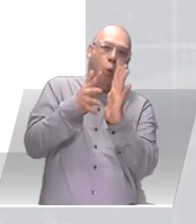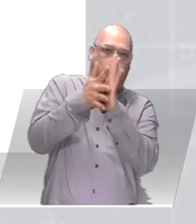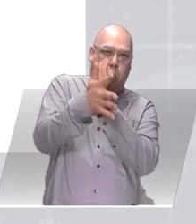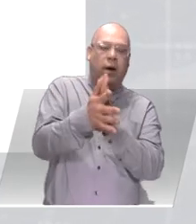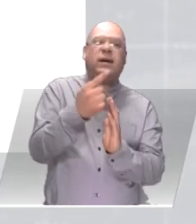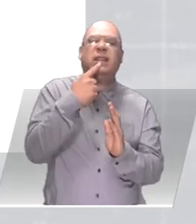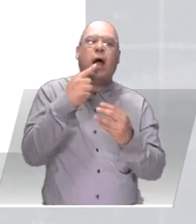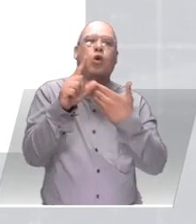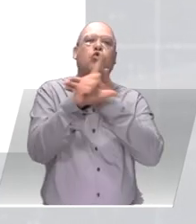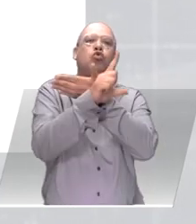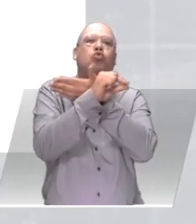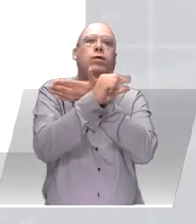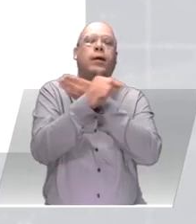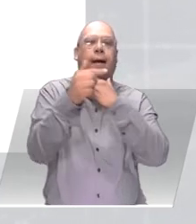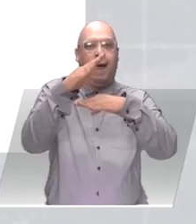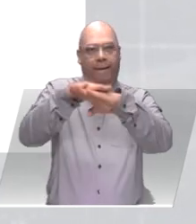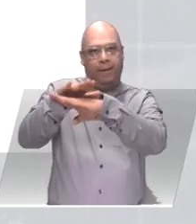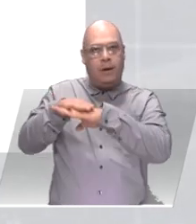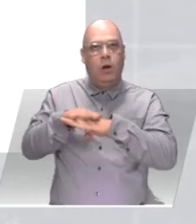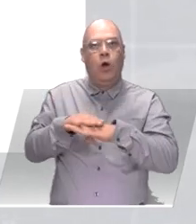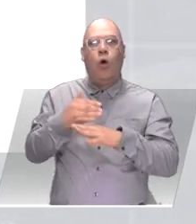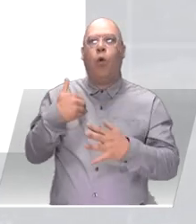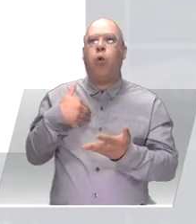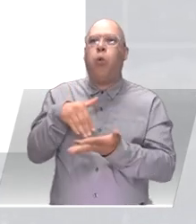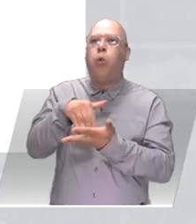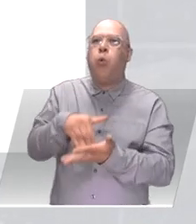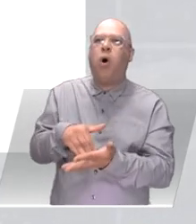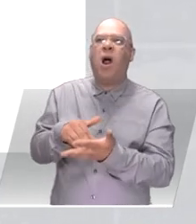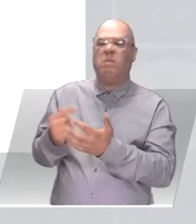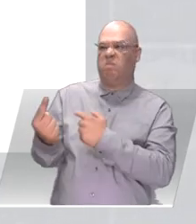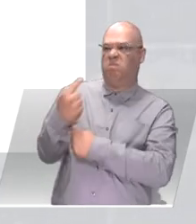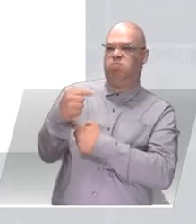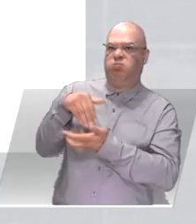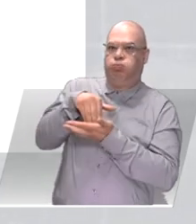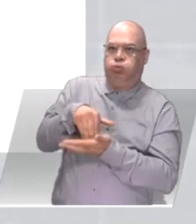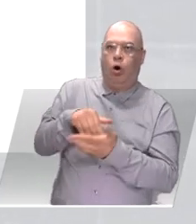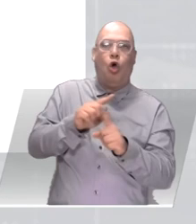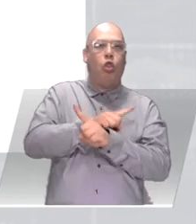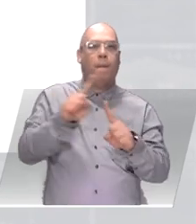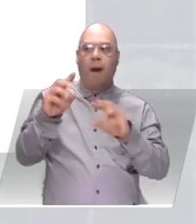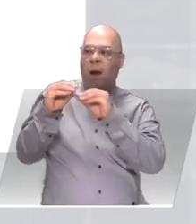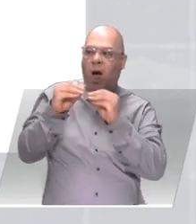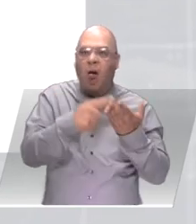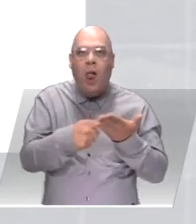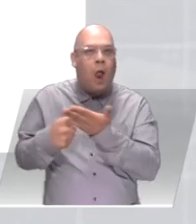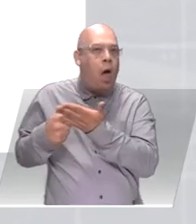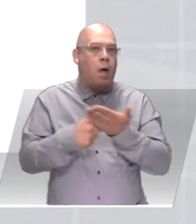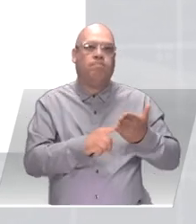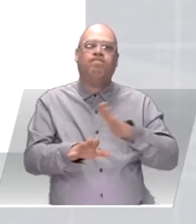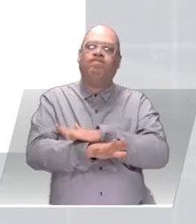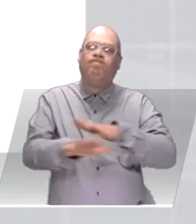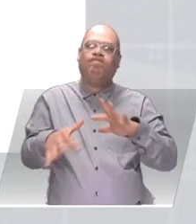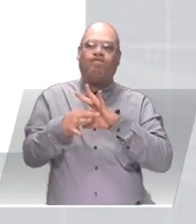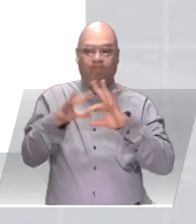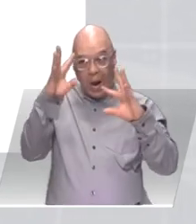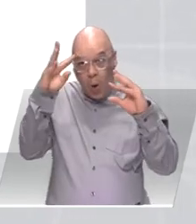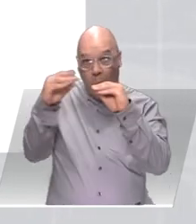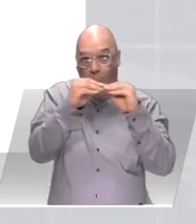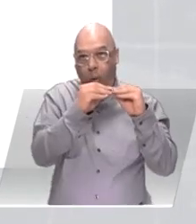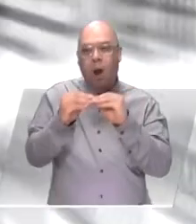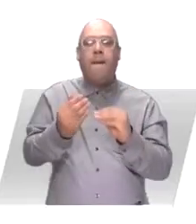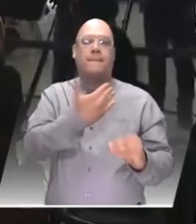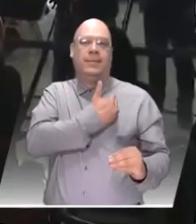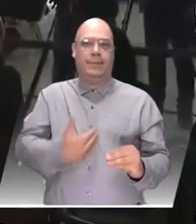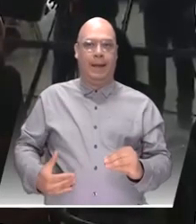que, digo literalmente, imposiciones unilaterales atentan contra los diálogos. Tras las declaraciones unilaterales del presidente